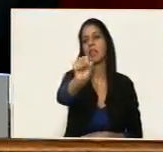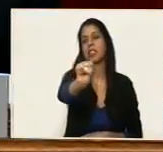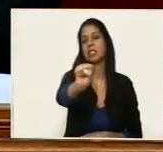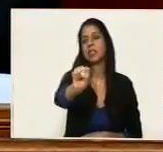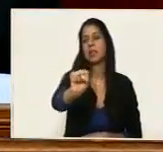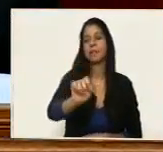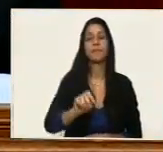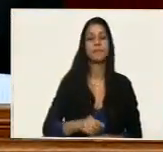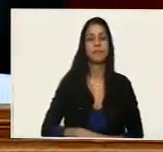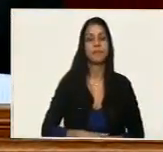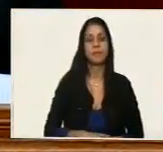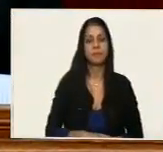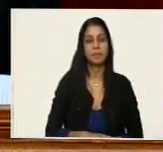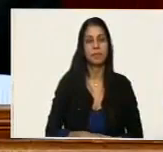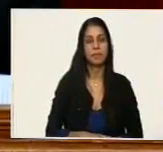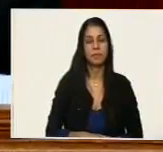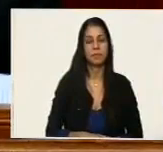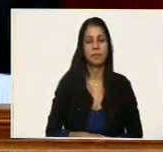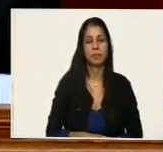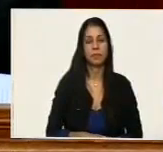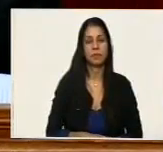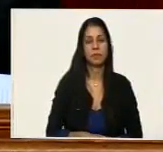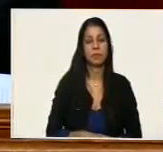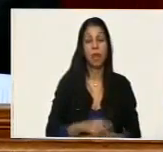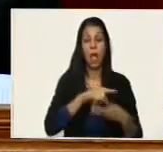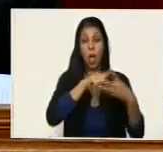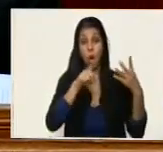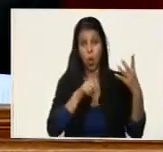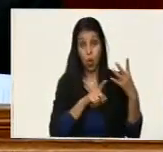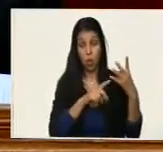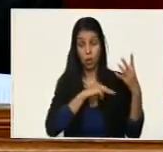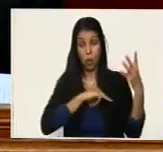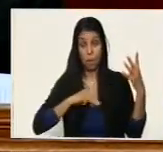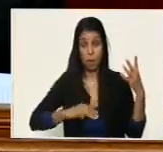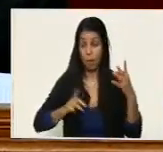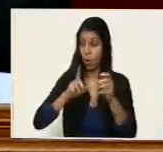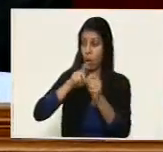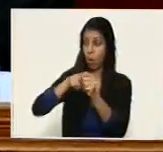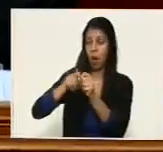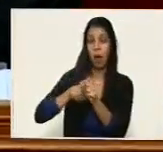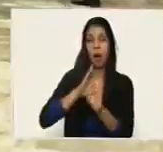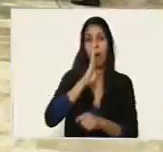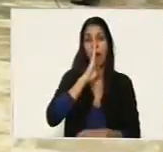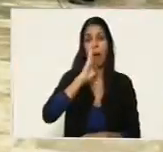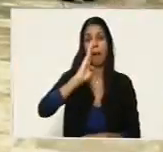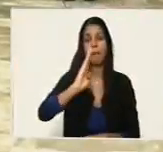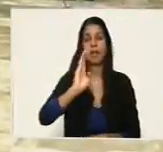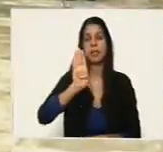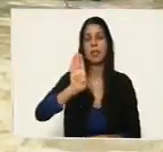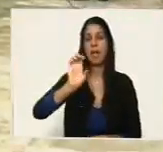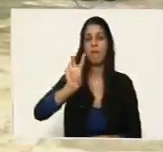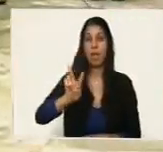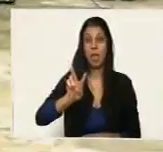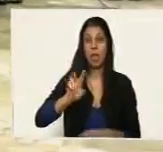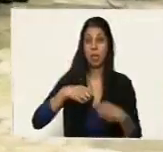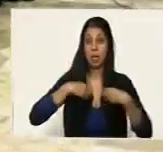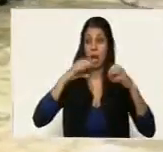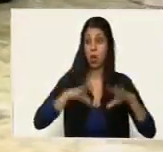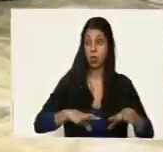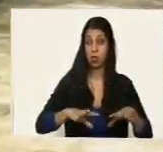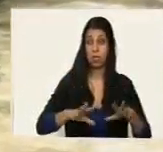Reiteramos que en vista de la renuncia presentada por 4 integrantes de la dirección del Banco Central de Venezuela, entonces el presidente de la República Bolivariana de